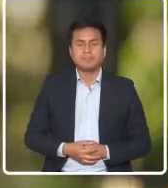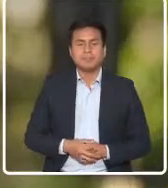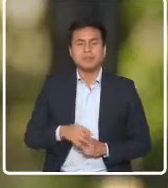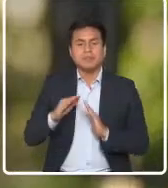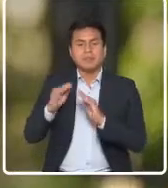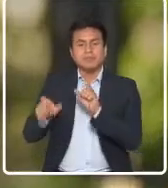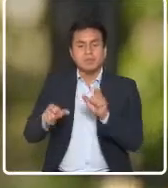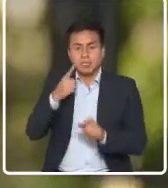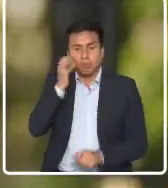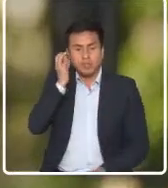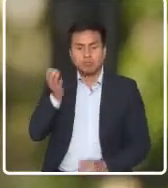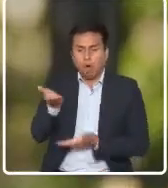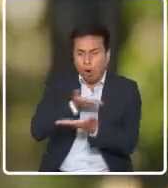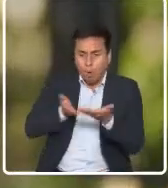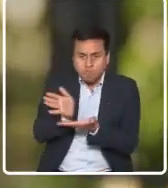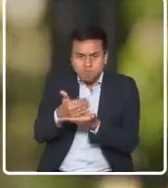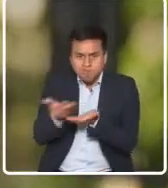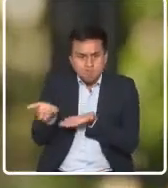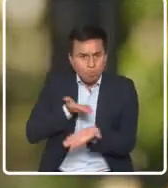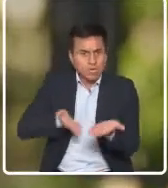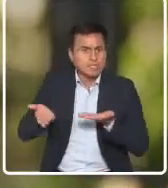Vecinas y vecinos organizados,